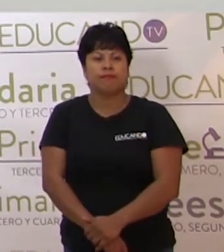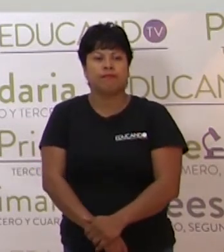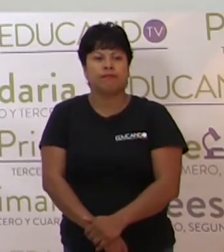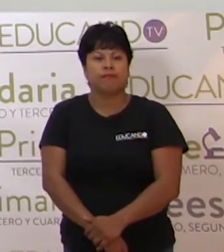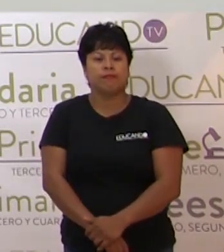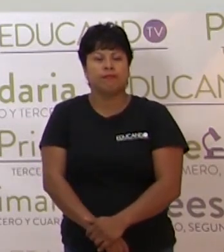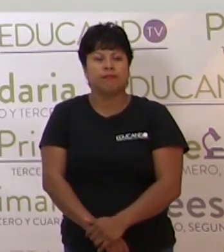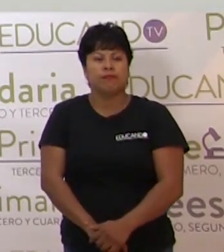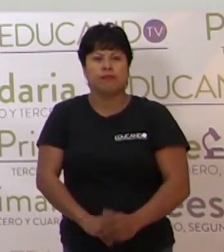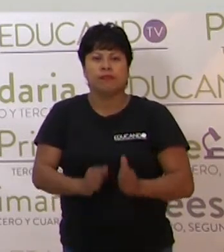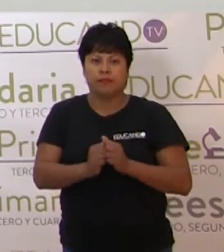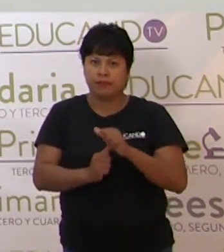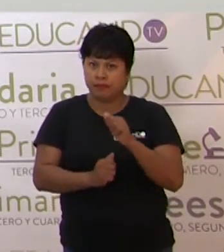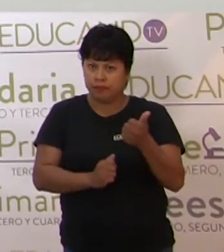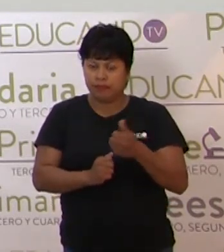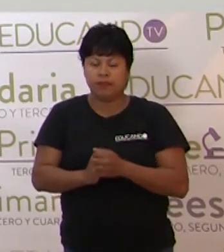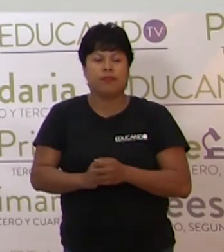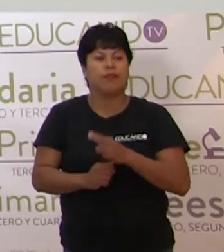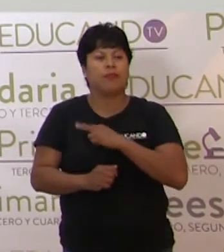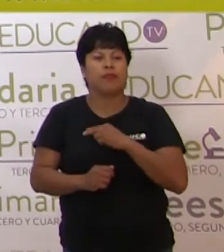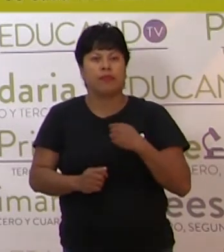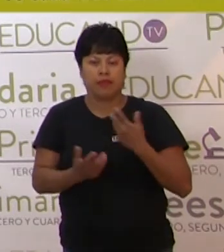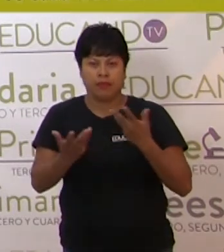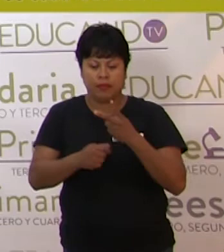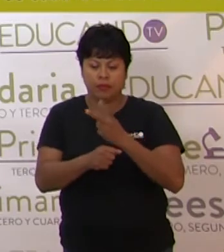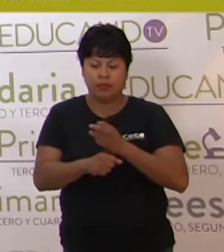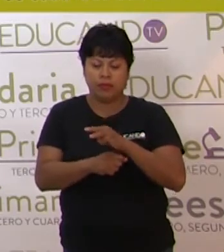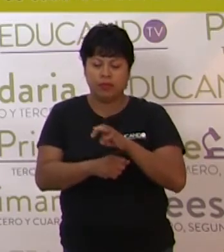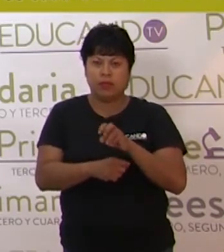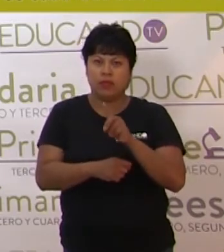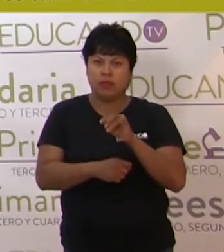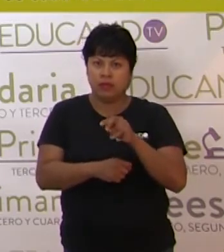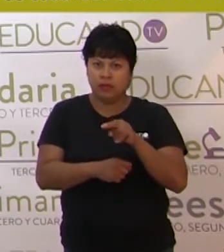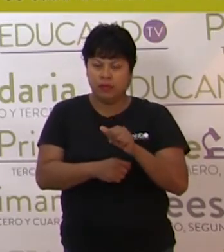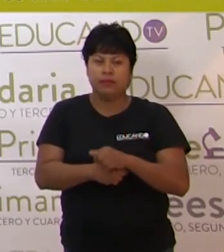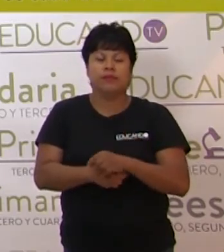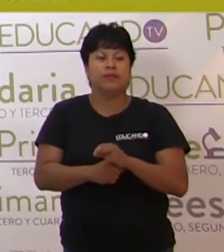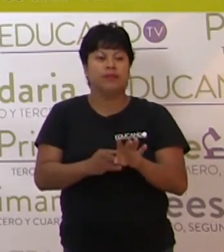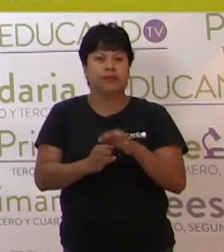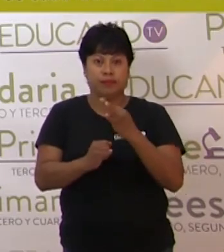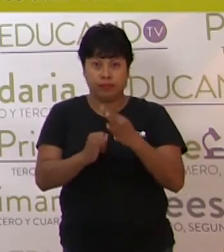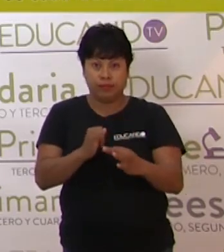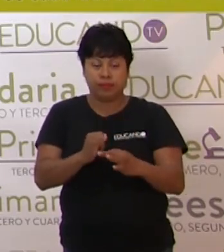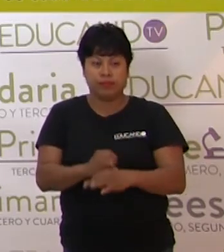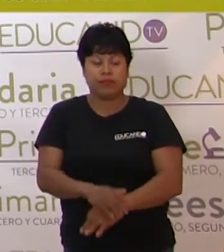con el siguiente punto trazamos la segunda mediana y por ultimo